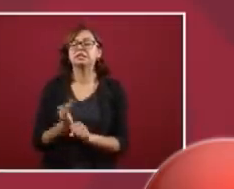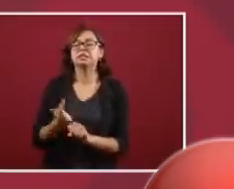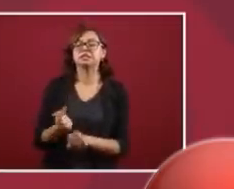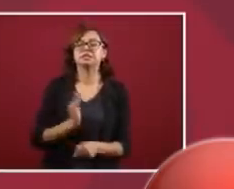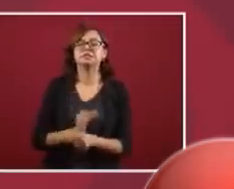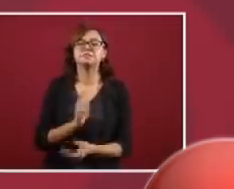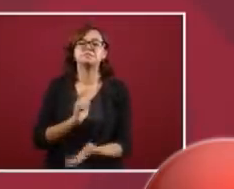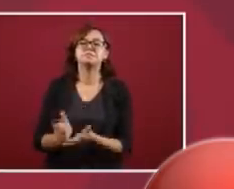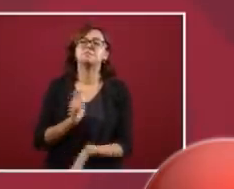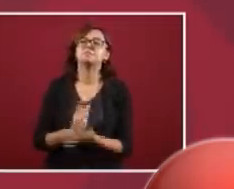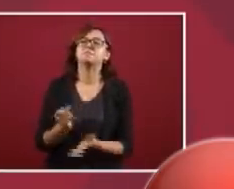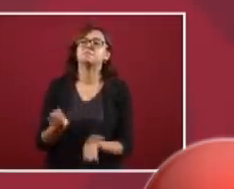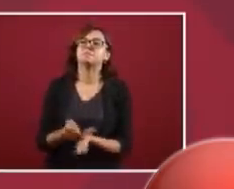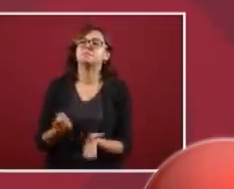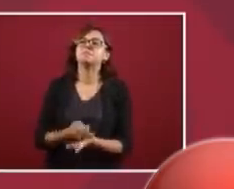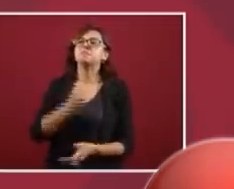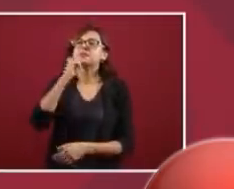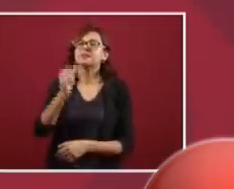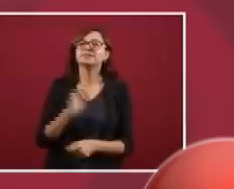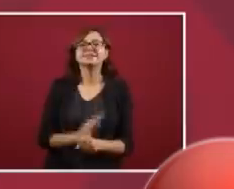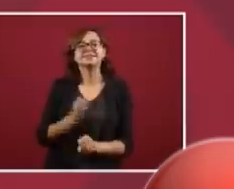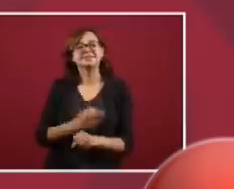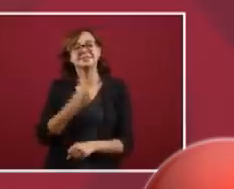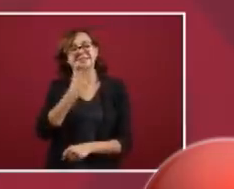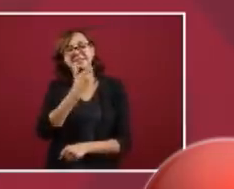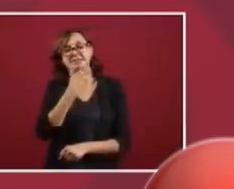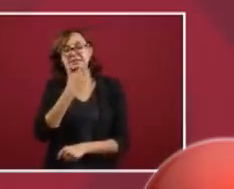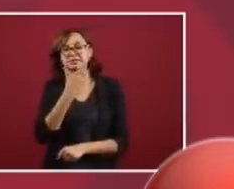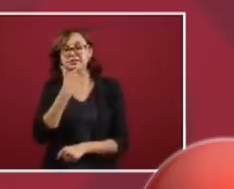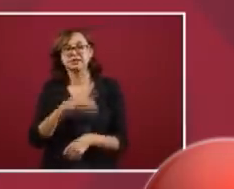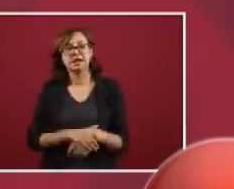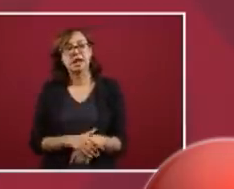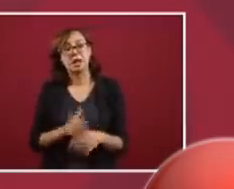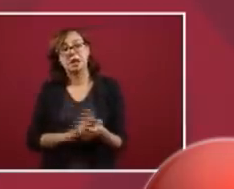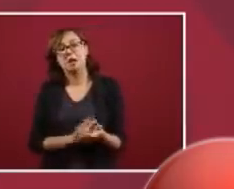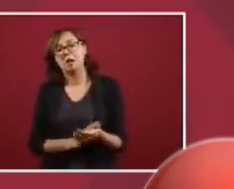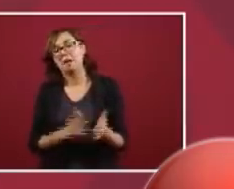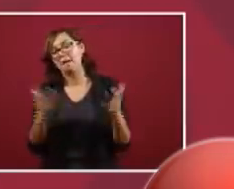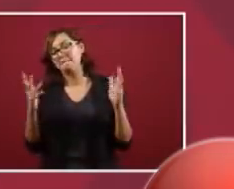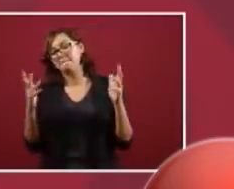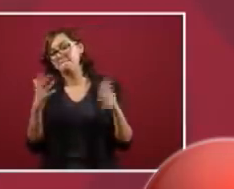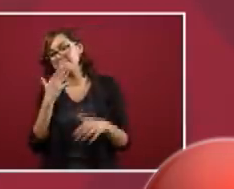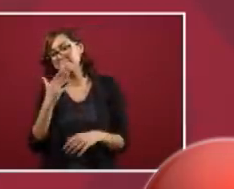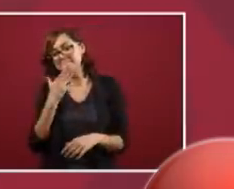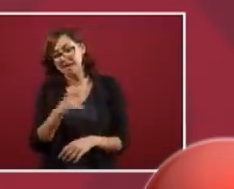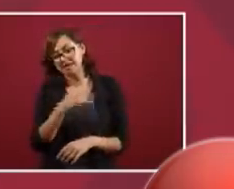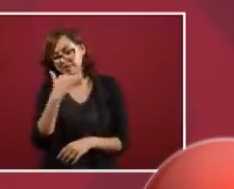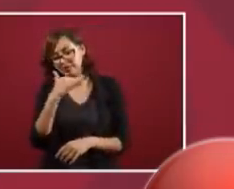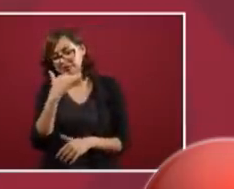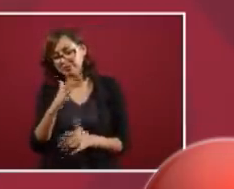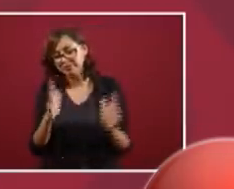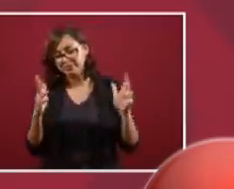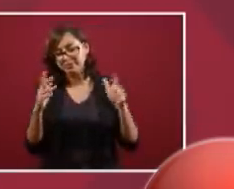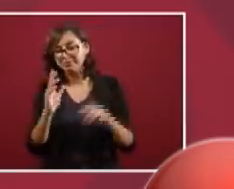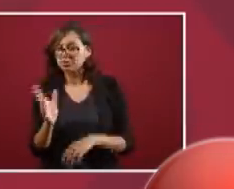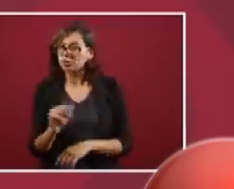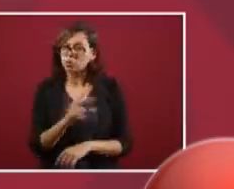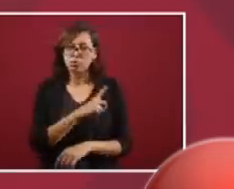el que no se paguen los impuestos, que no se le aplauda al corrupto,